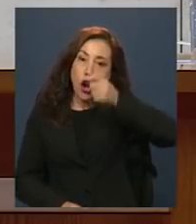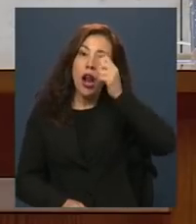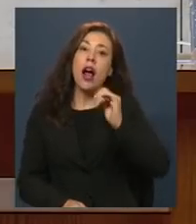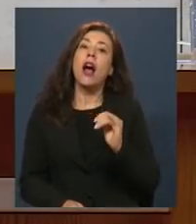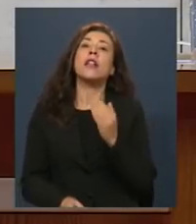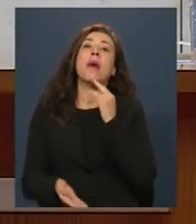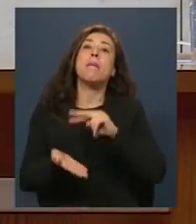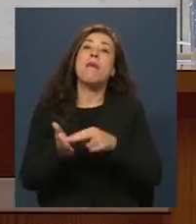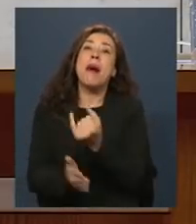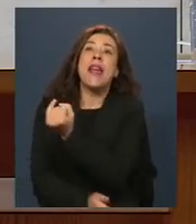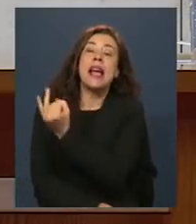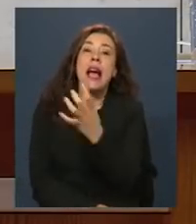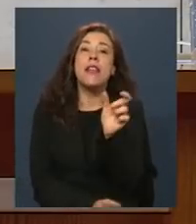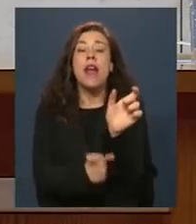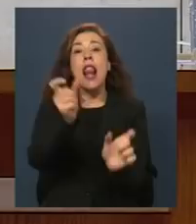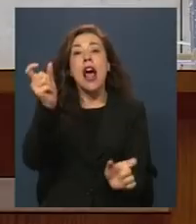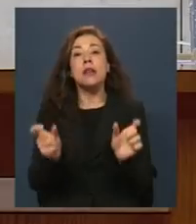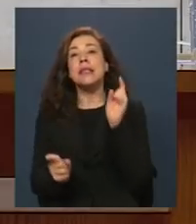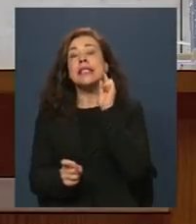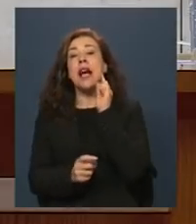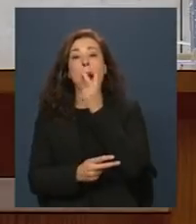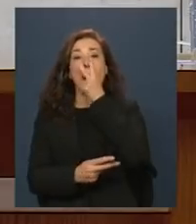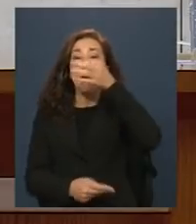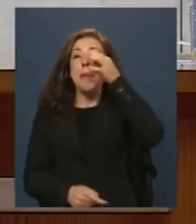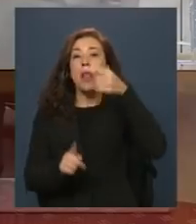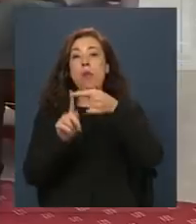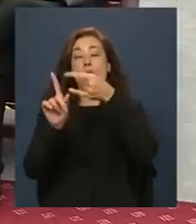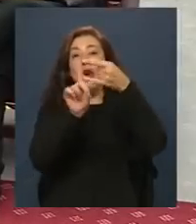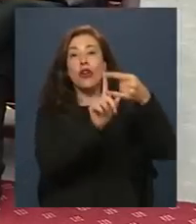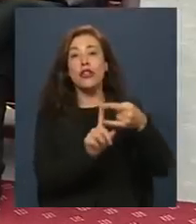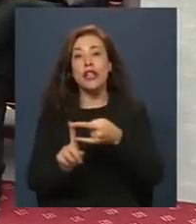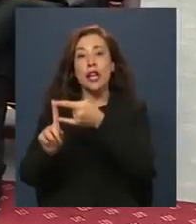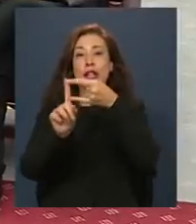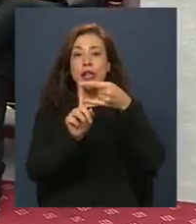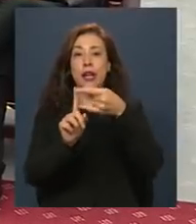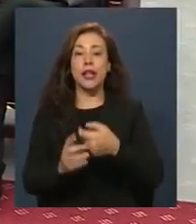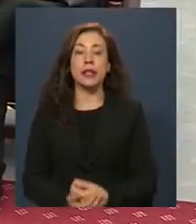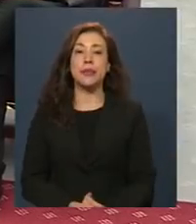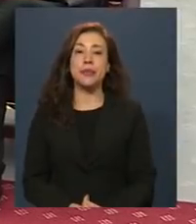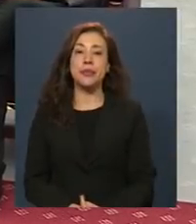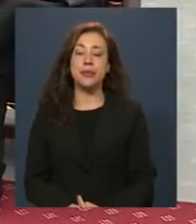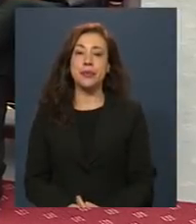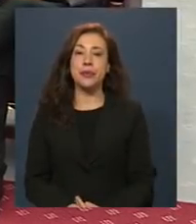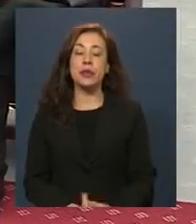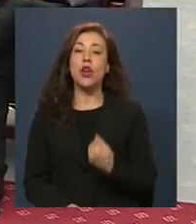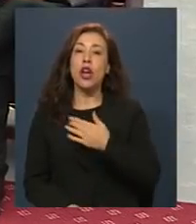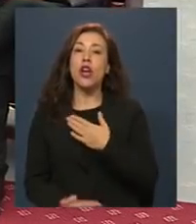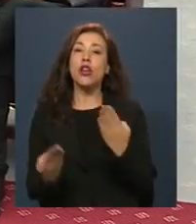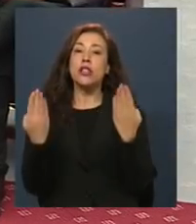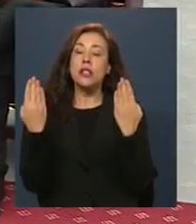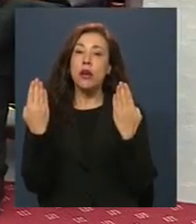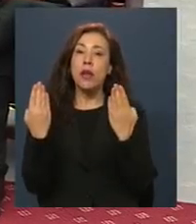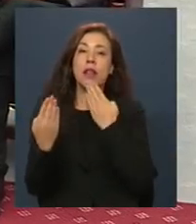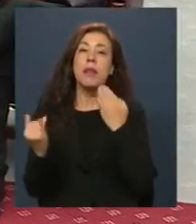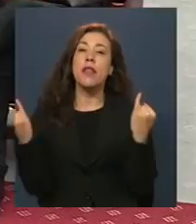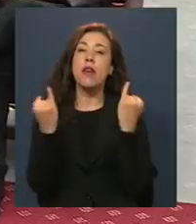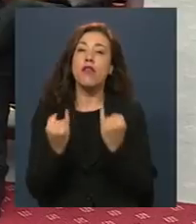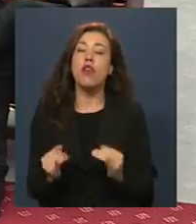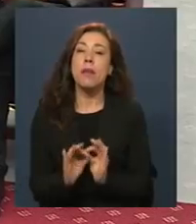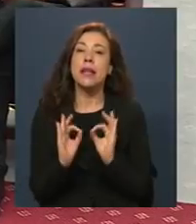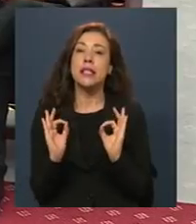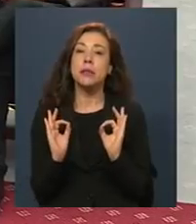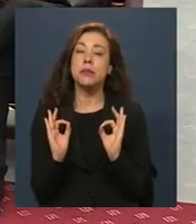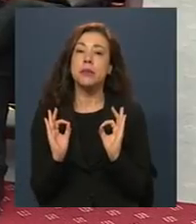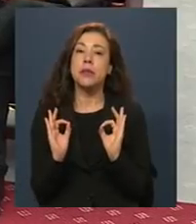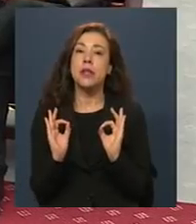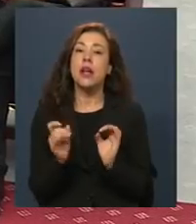de aforo, aquellos que se encuentran de manera telemática siguiendo esta cuenta. Quiero saludar también de manera muy especial